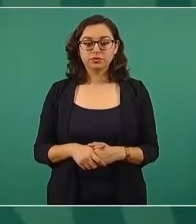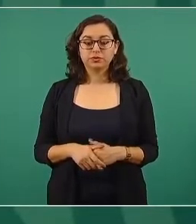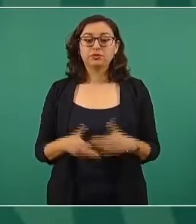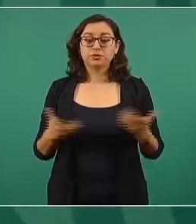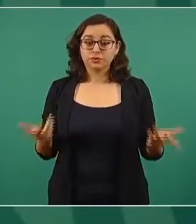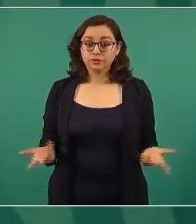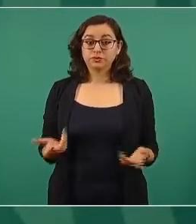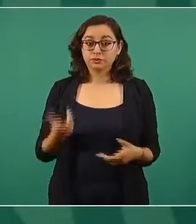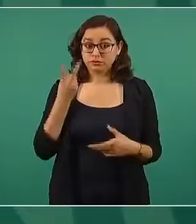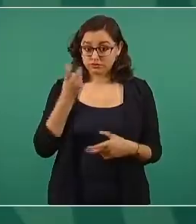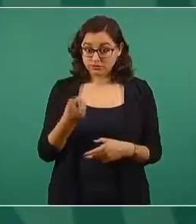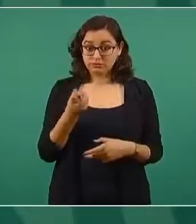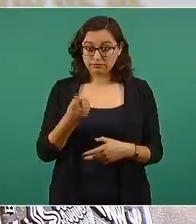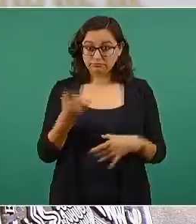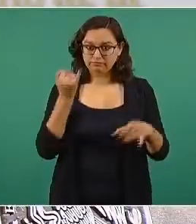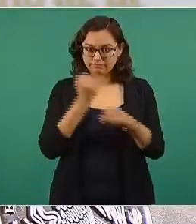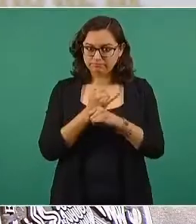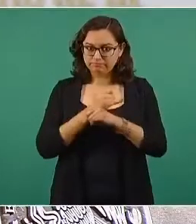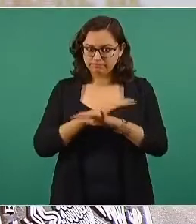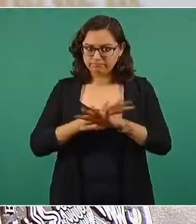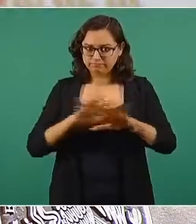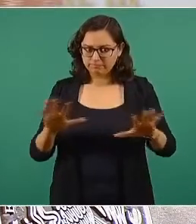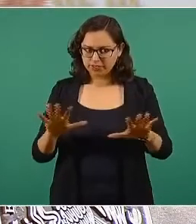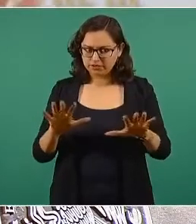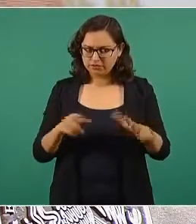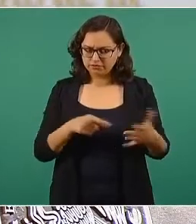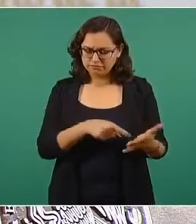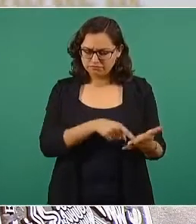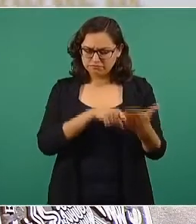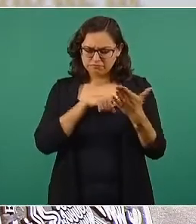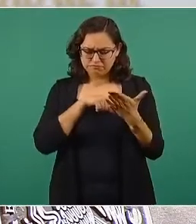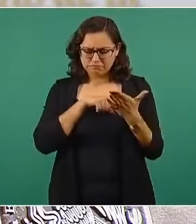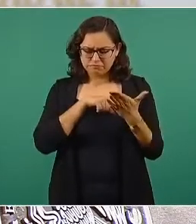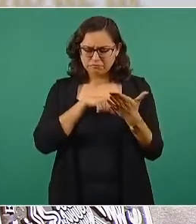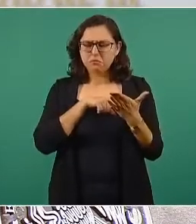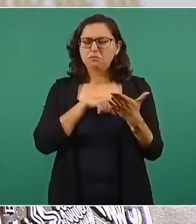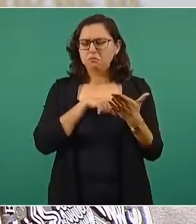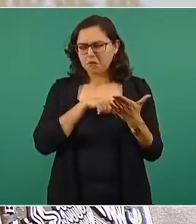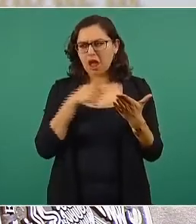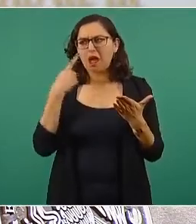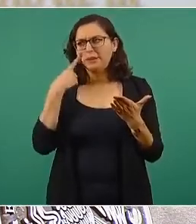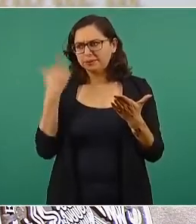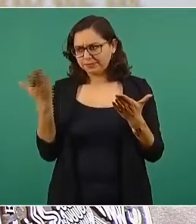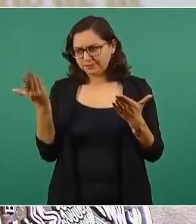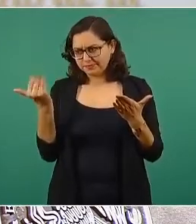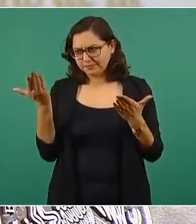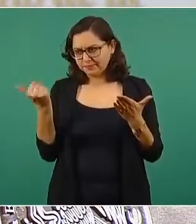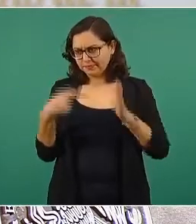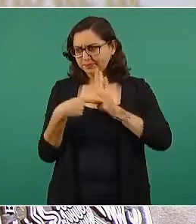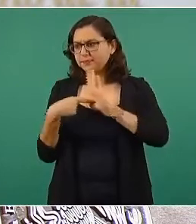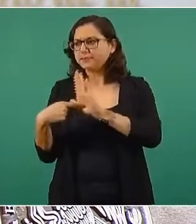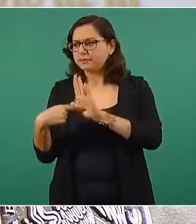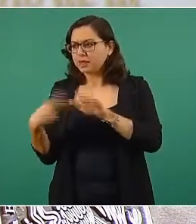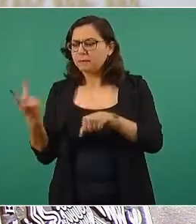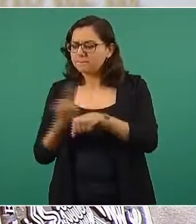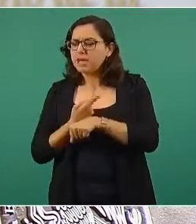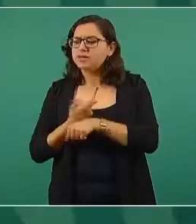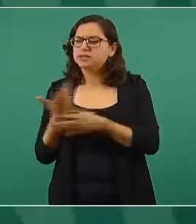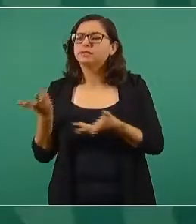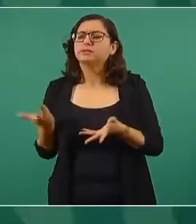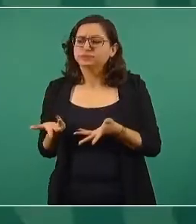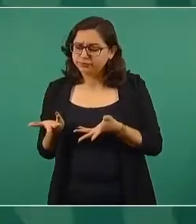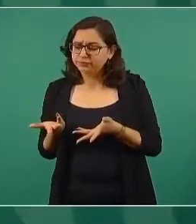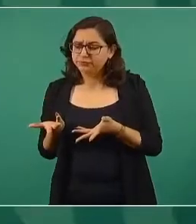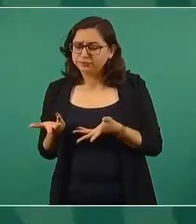Esa es la información que quiero presentar en su momento para decir, vamos